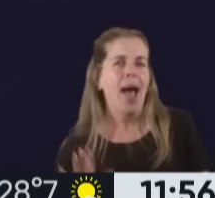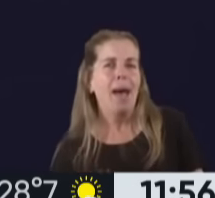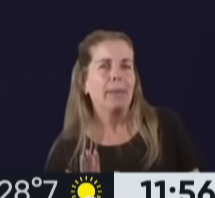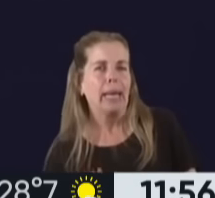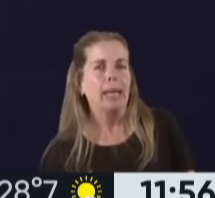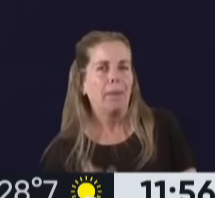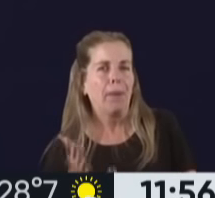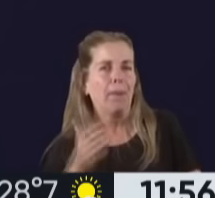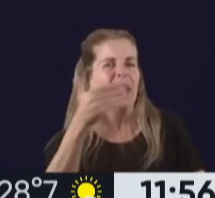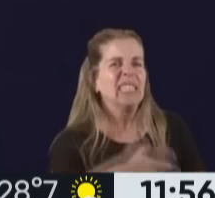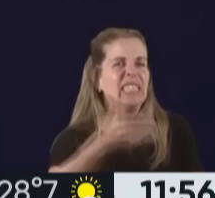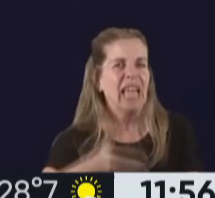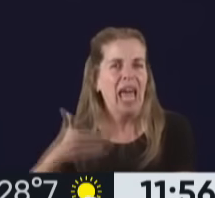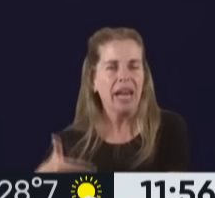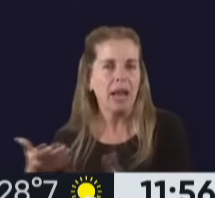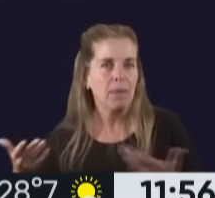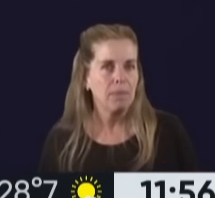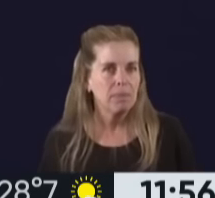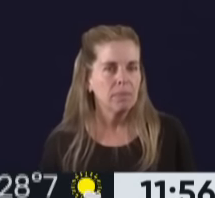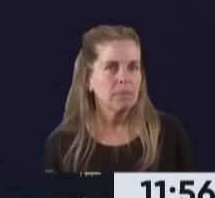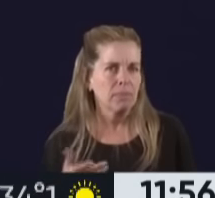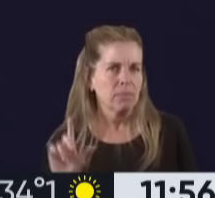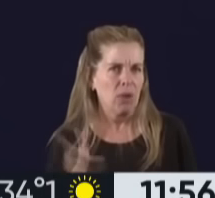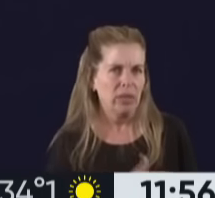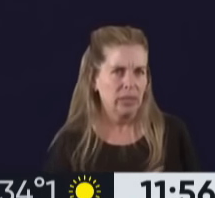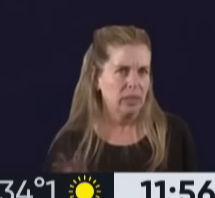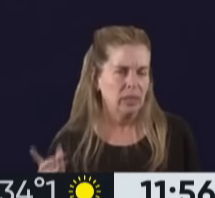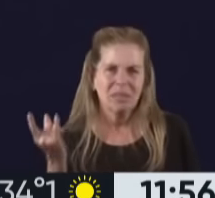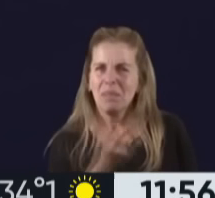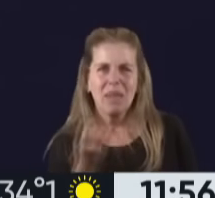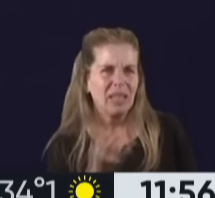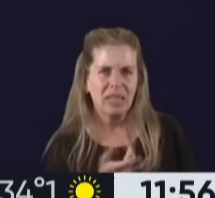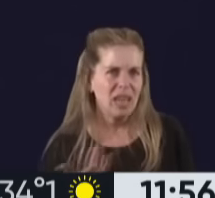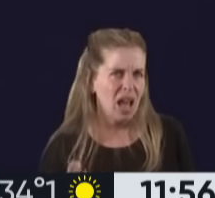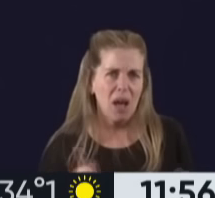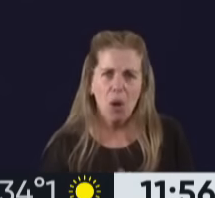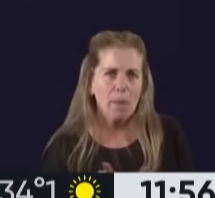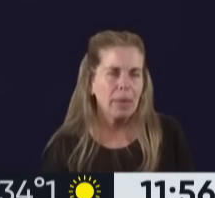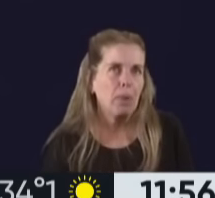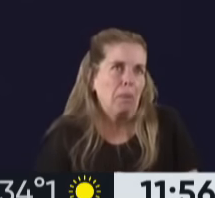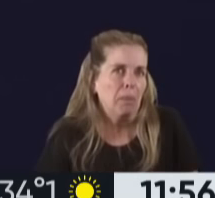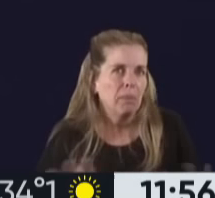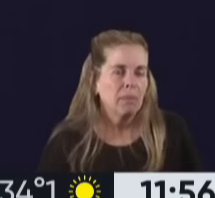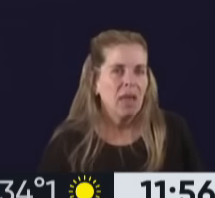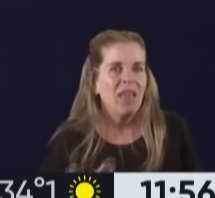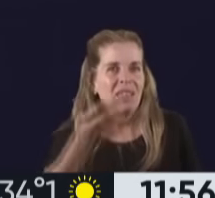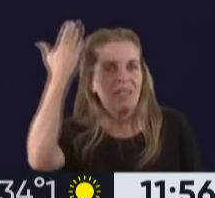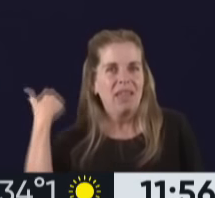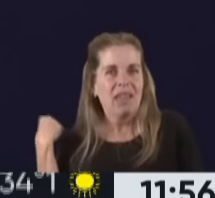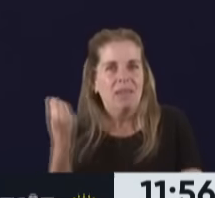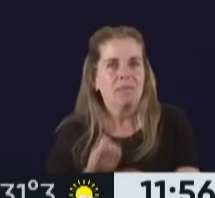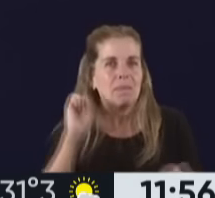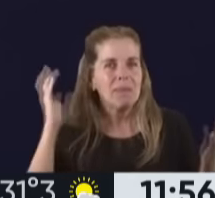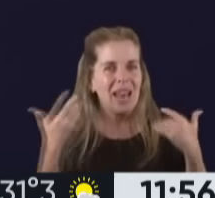dicho, siempre nos parecieron cuestiones delirantes. A los hechos me remito, digamos, no hay una sola universidad que haya ni dejado